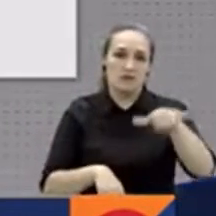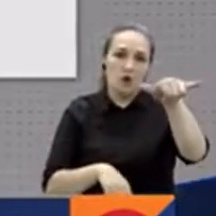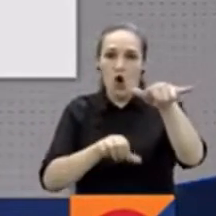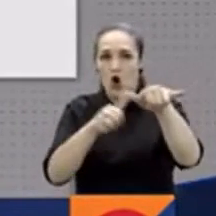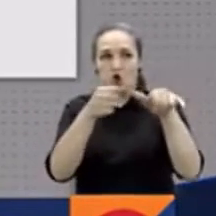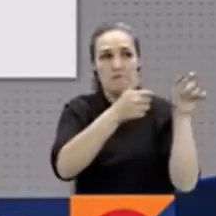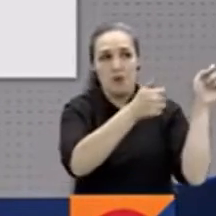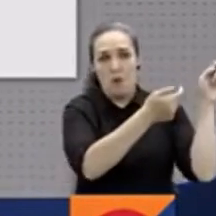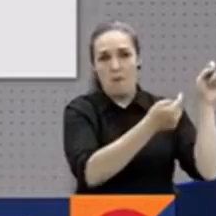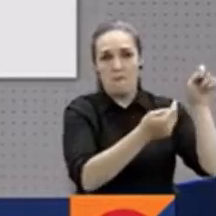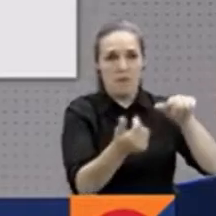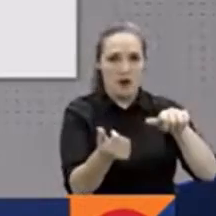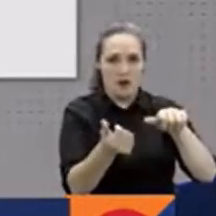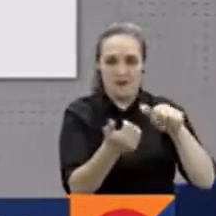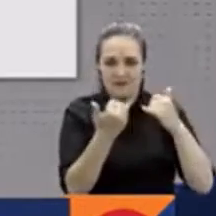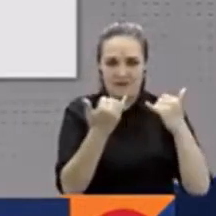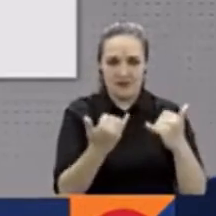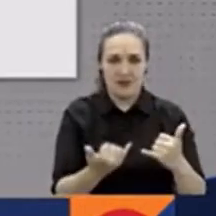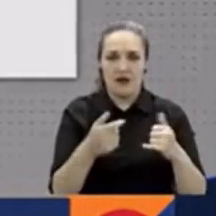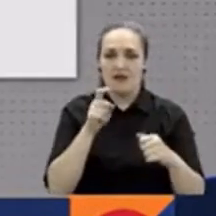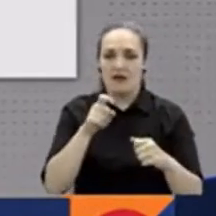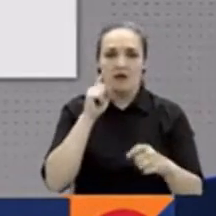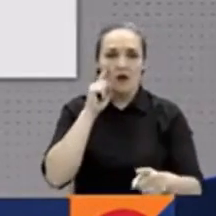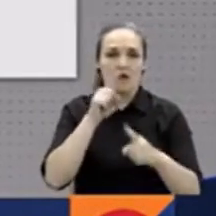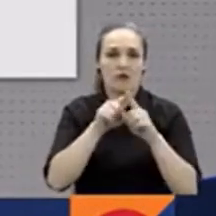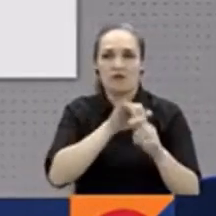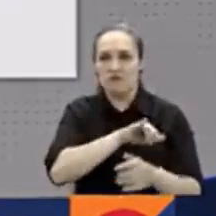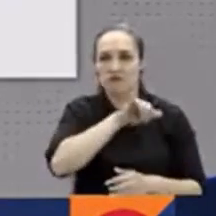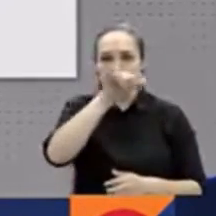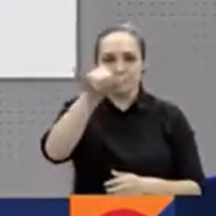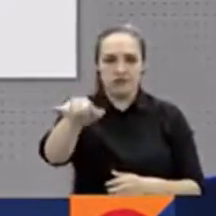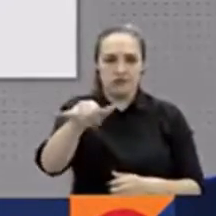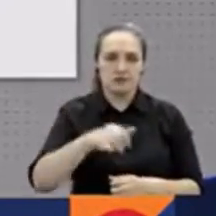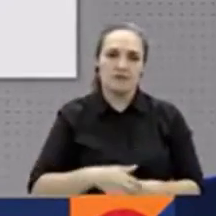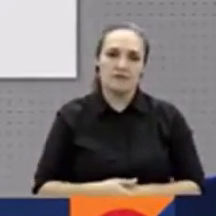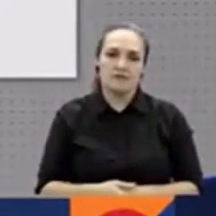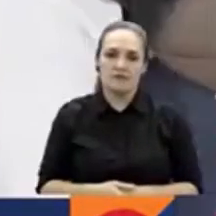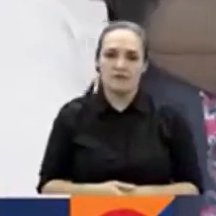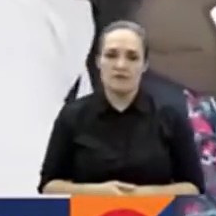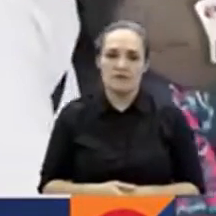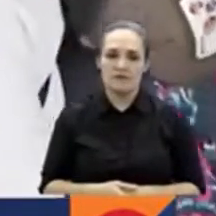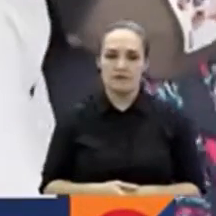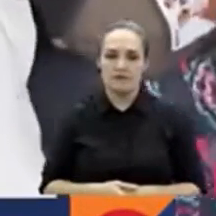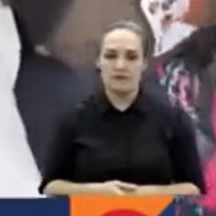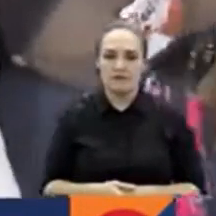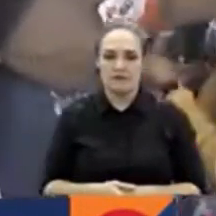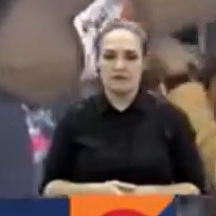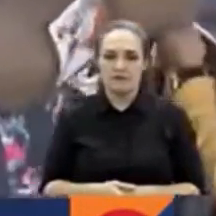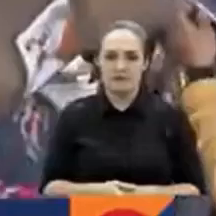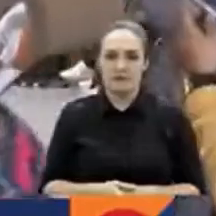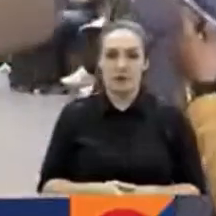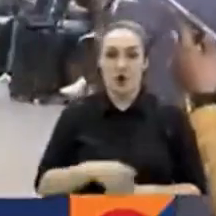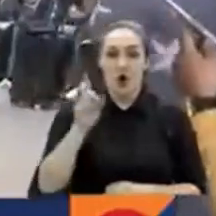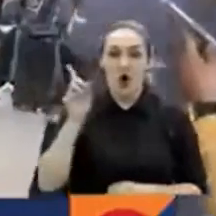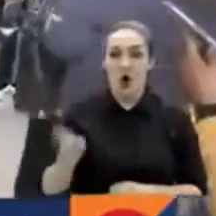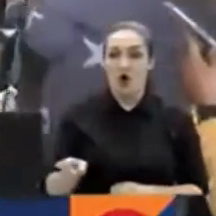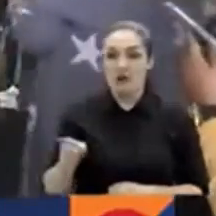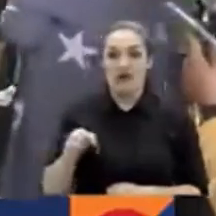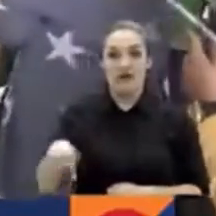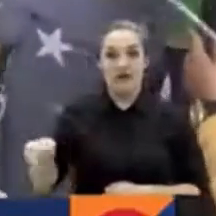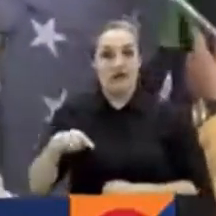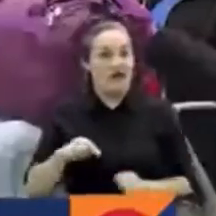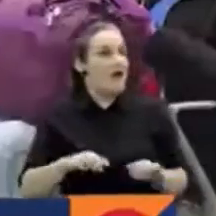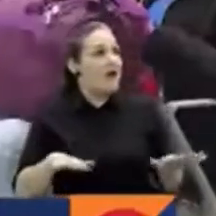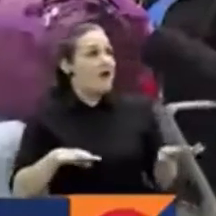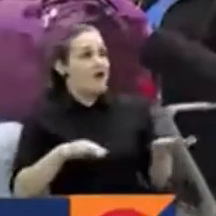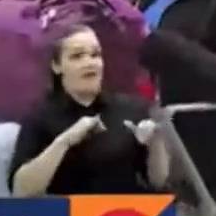vuelo con otra compañía aérea para el cubrimiento del trayecto aéreo inicialmente contratado. Y esta orden es una esperanza para los